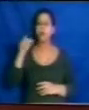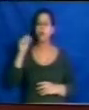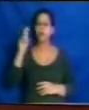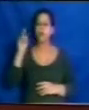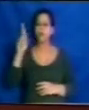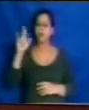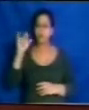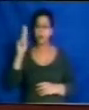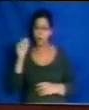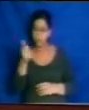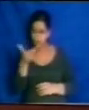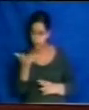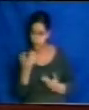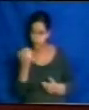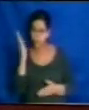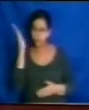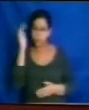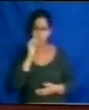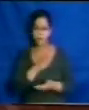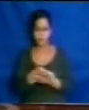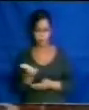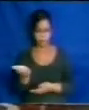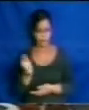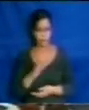Para el uso de la palabra. Tiene la palabra.